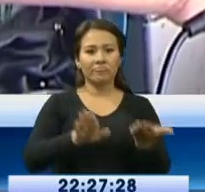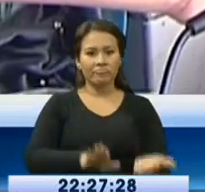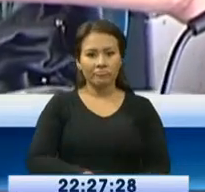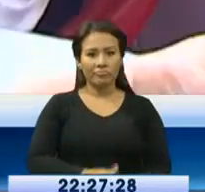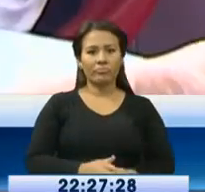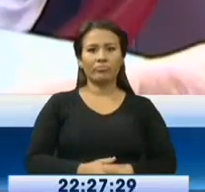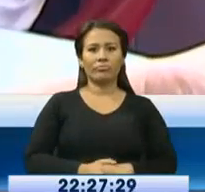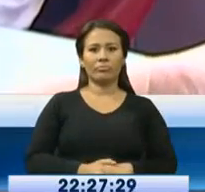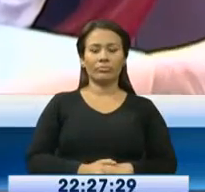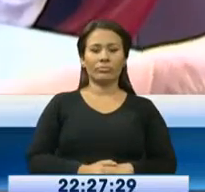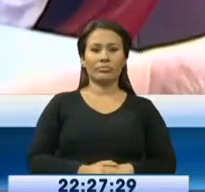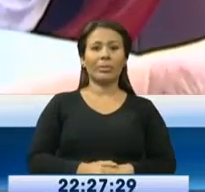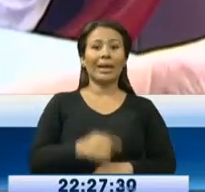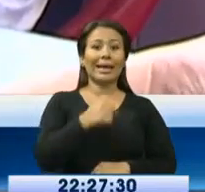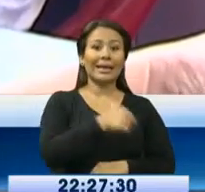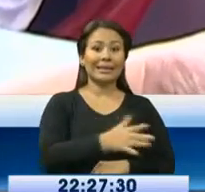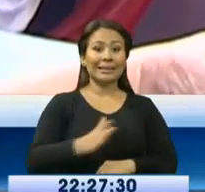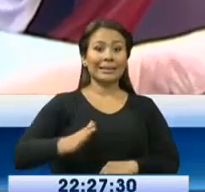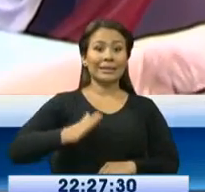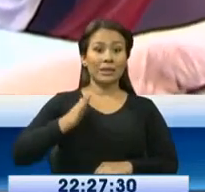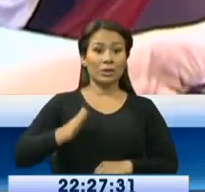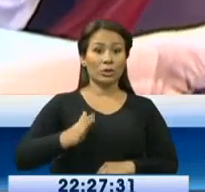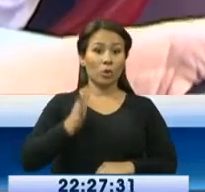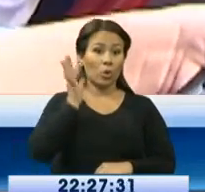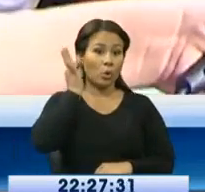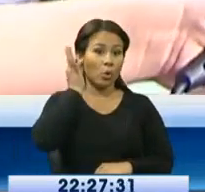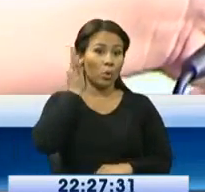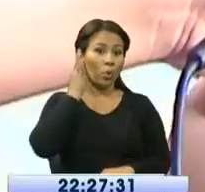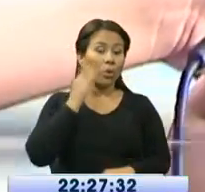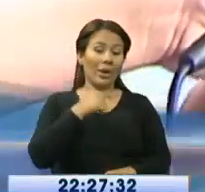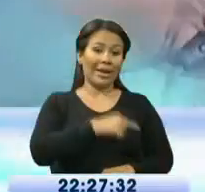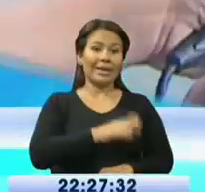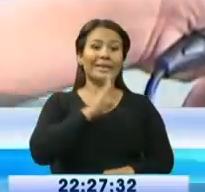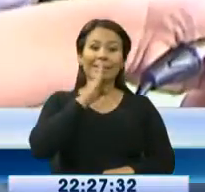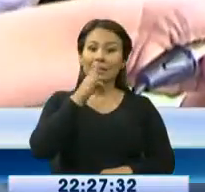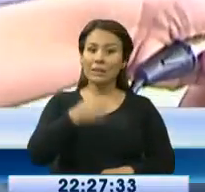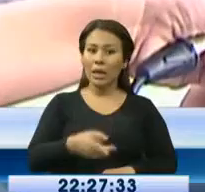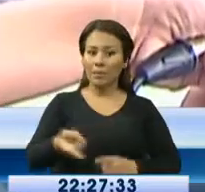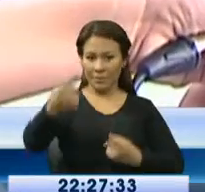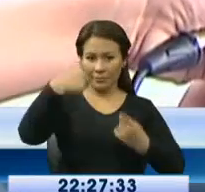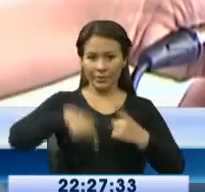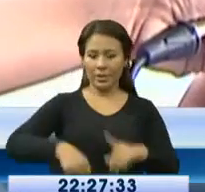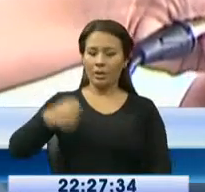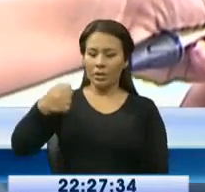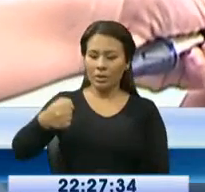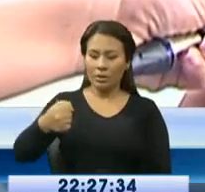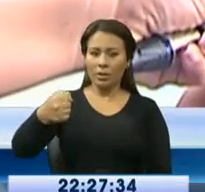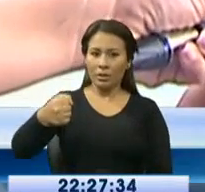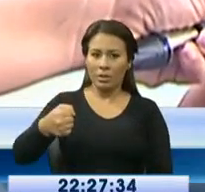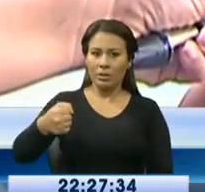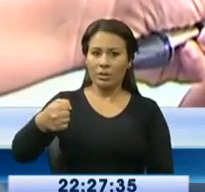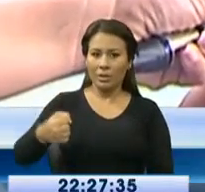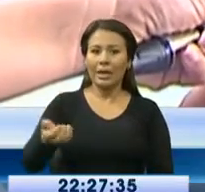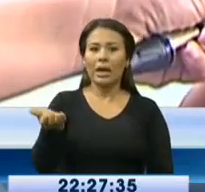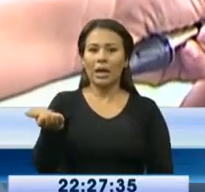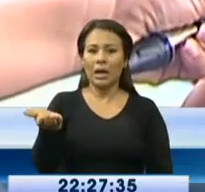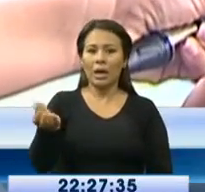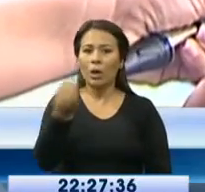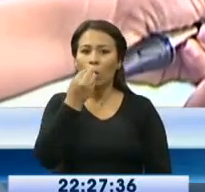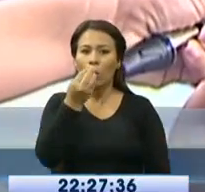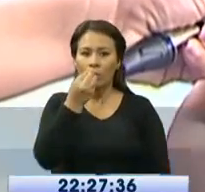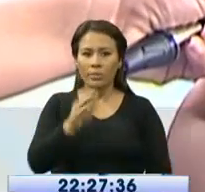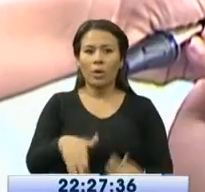muriendo. Que la señora subió, me imagino, a pedir comida, qué sé yo, y de un momento a otro ya venía caminando y